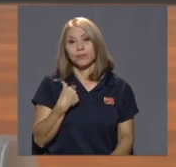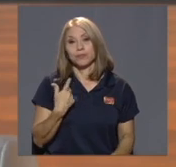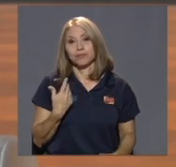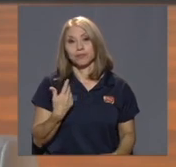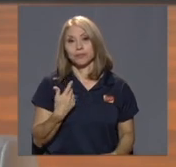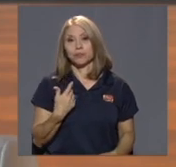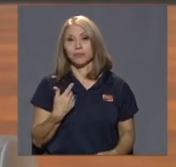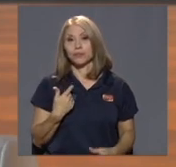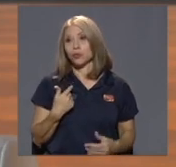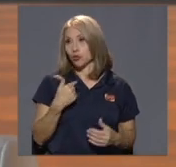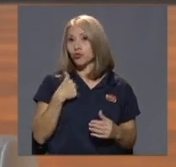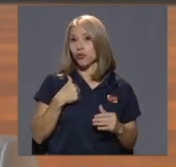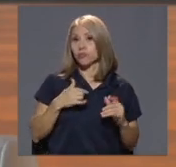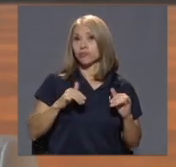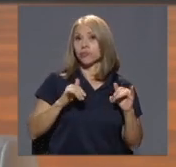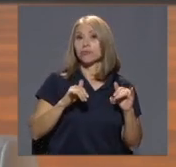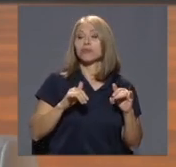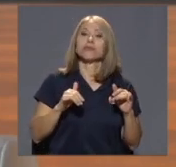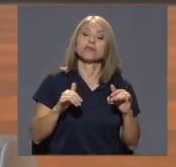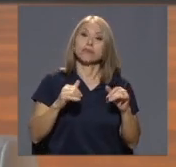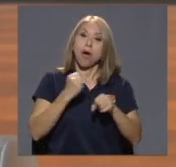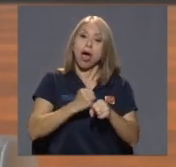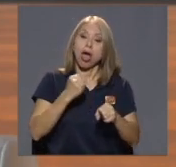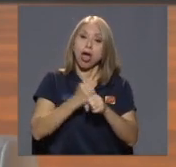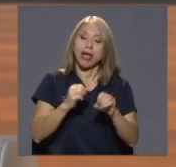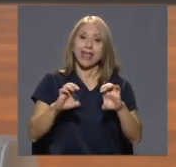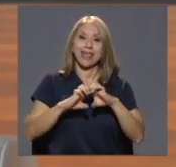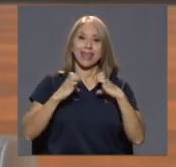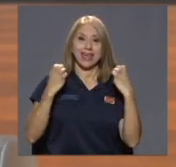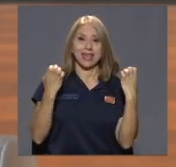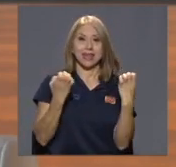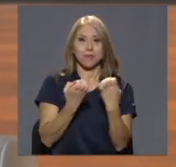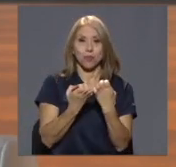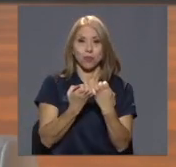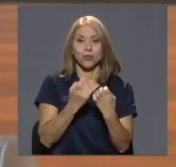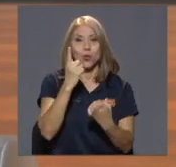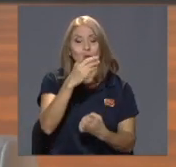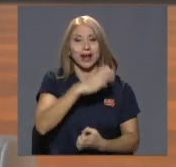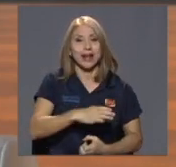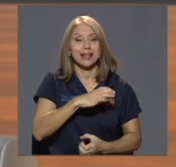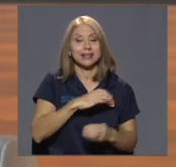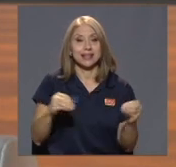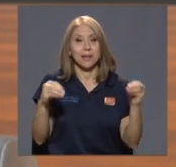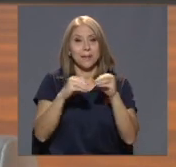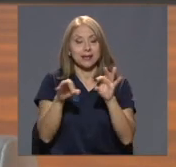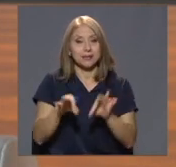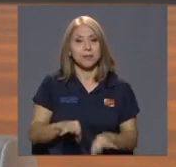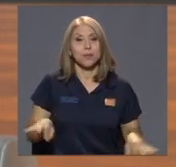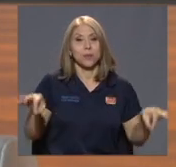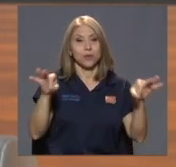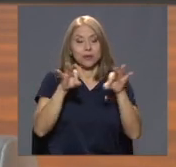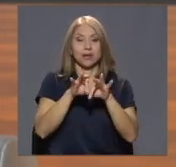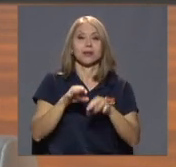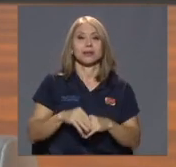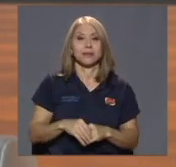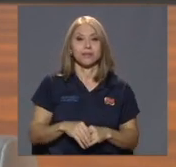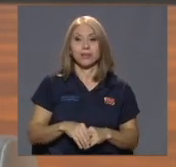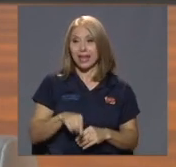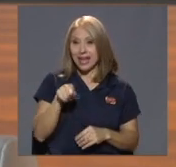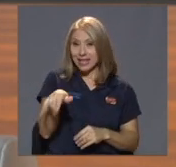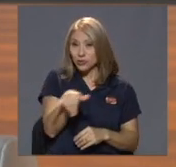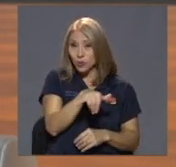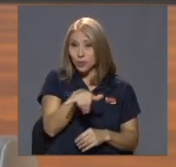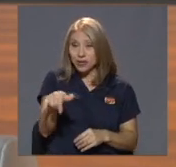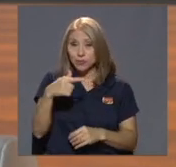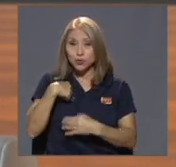Yo juego en equipo. Esa es una de mis, creo que de mis características más importantes, y eso es lo que he hecho con mis compañeros